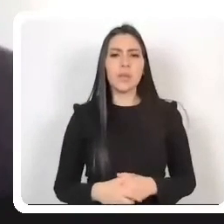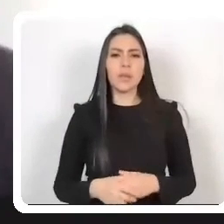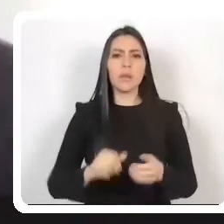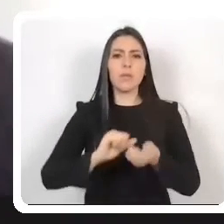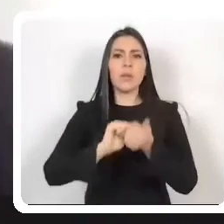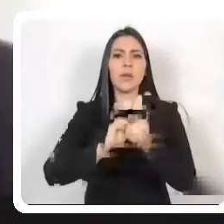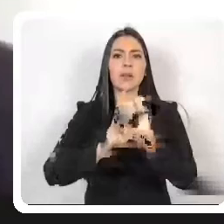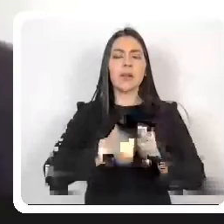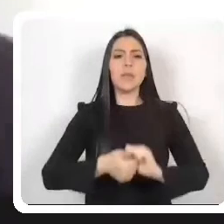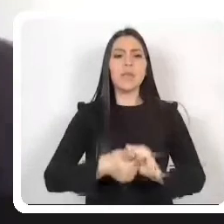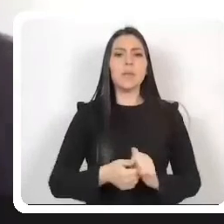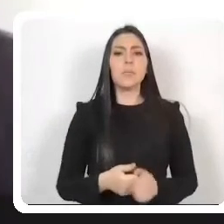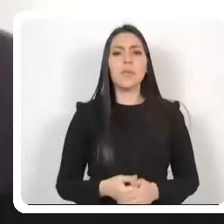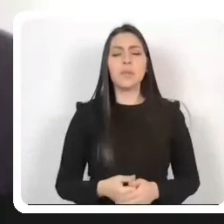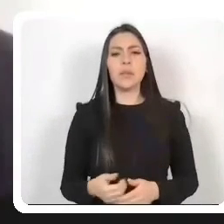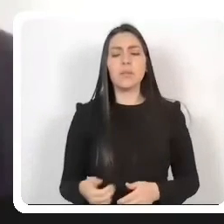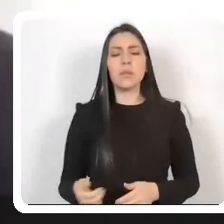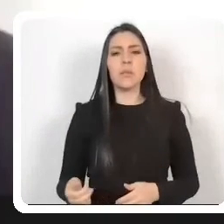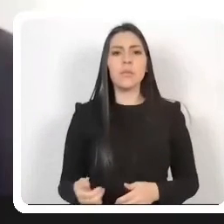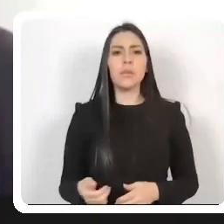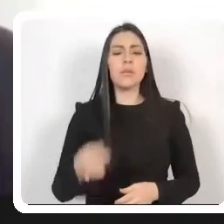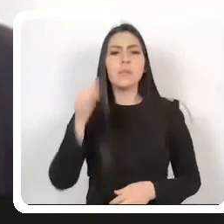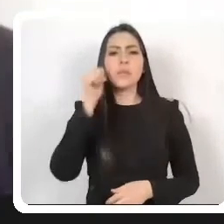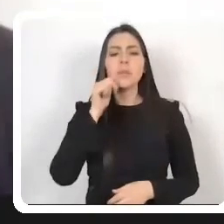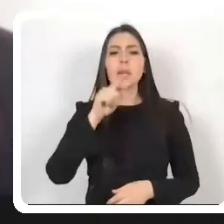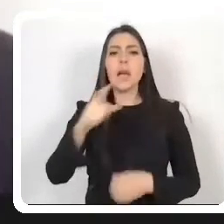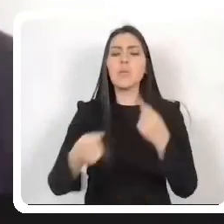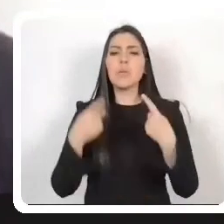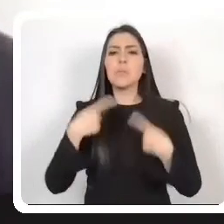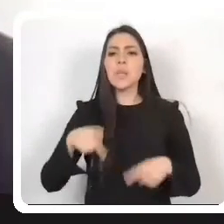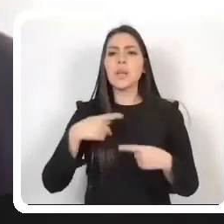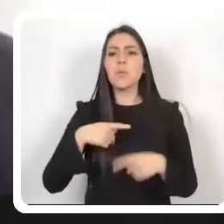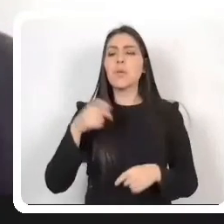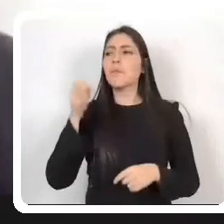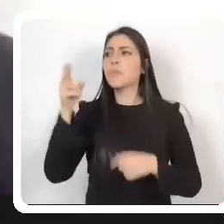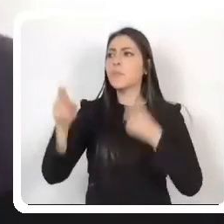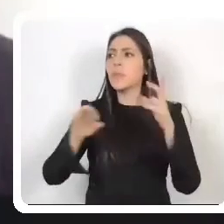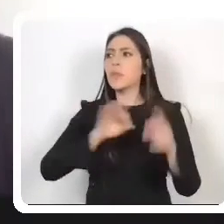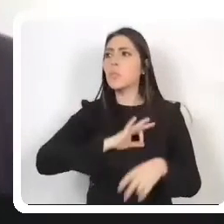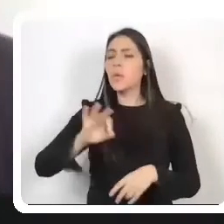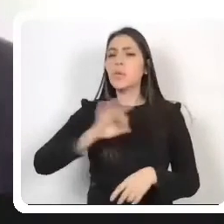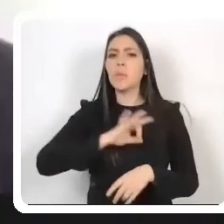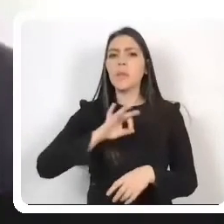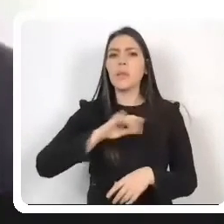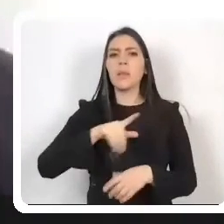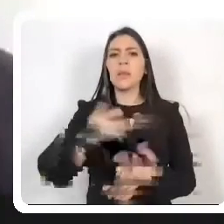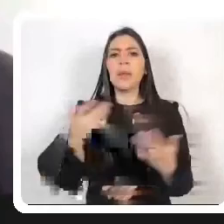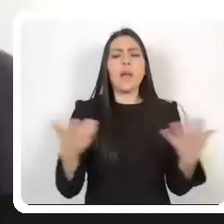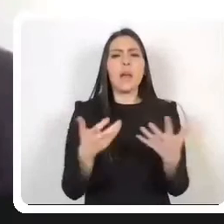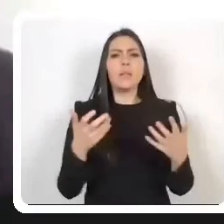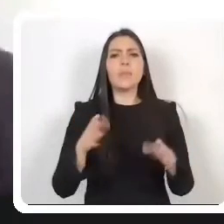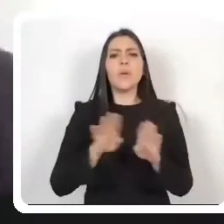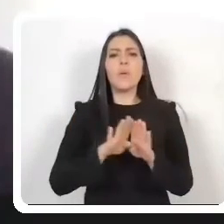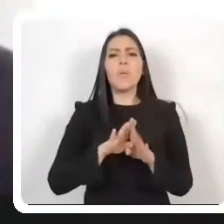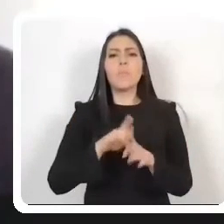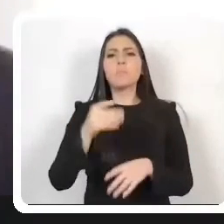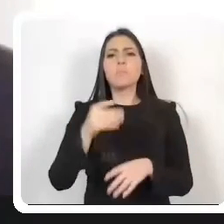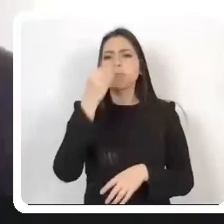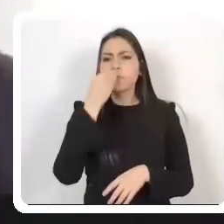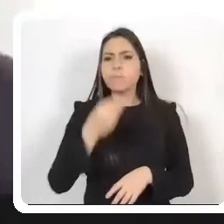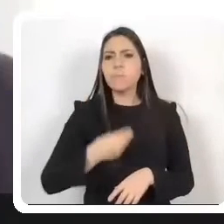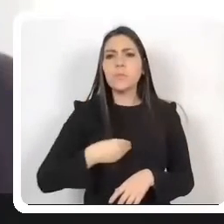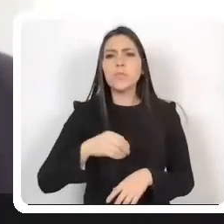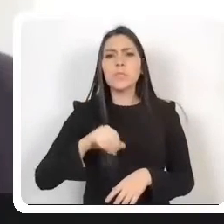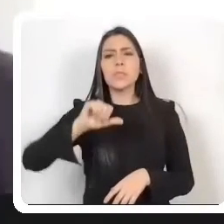temen perder ciertos privilegios y prerrogativas, que se construyeron a base de sacrificios de